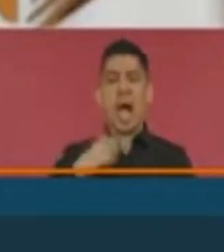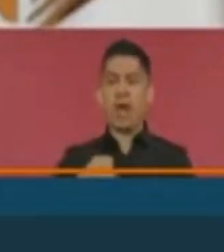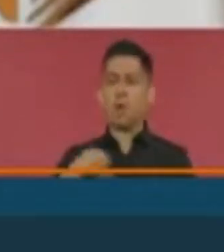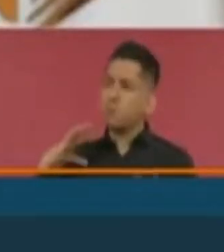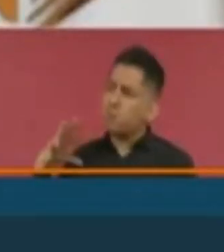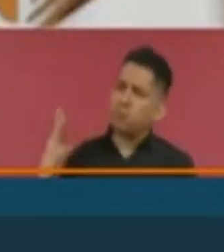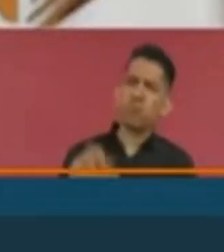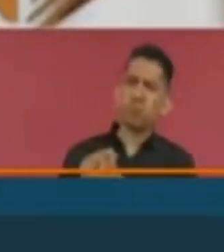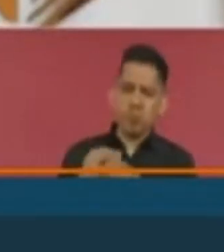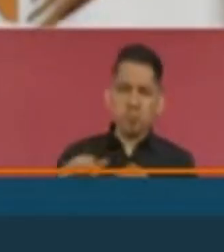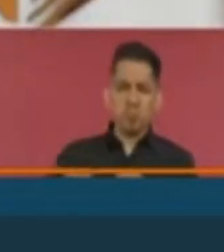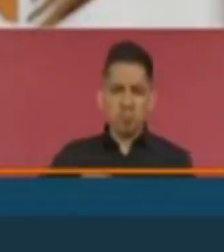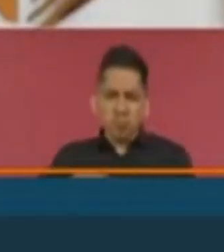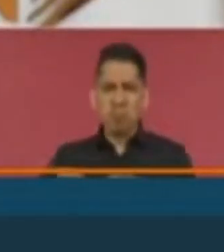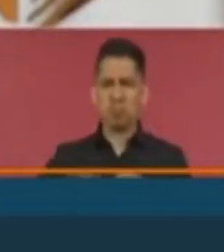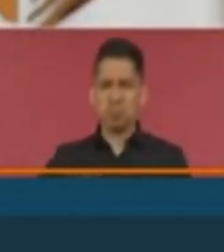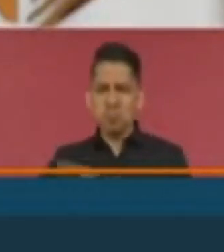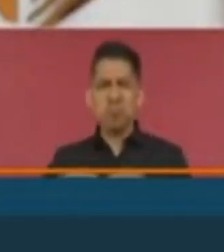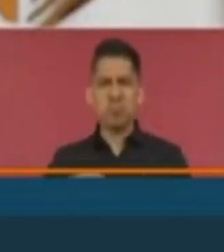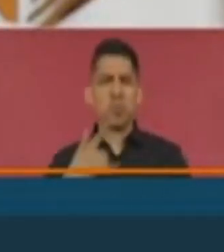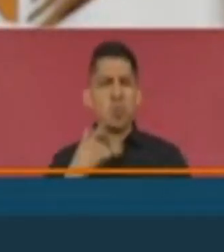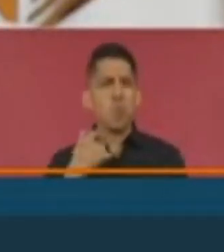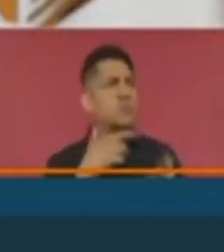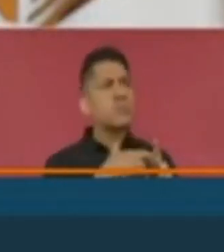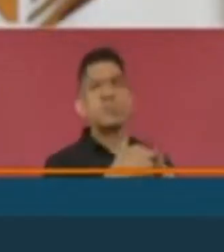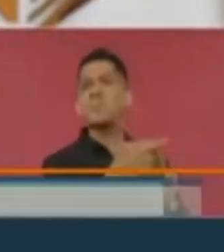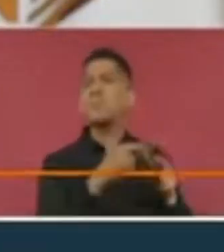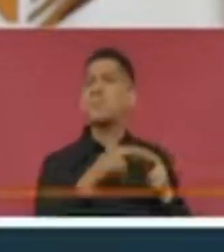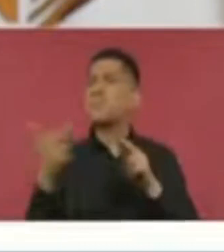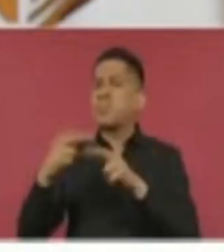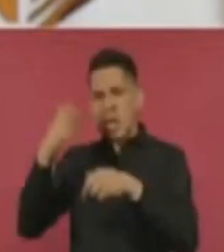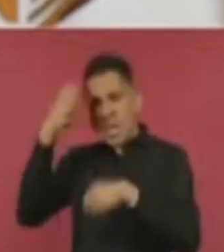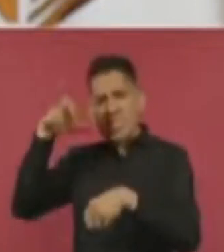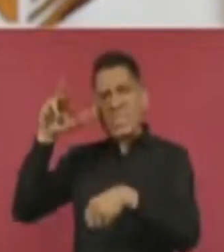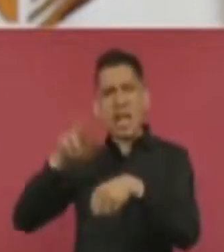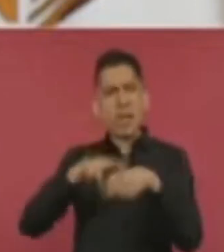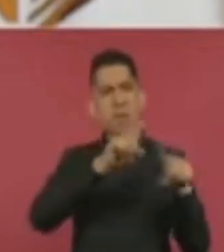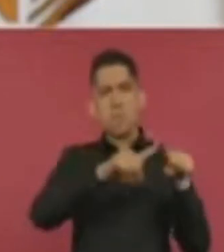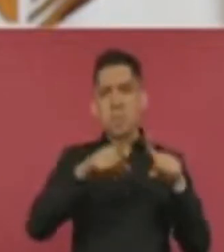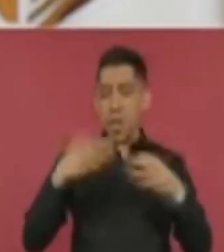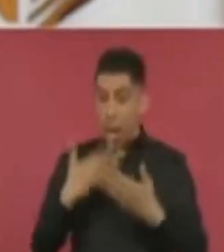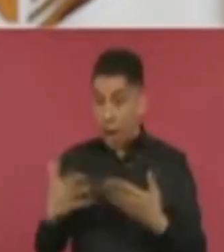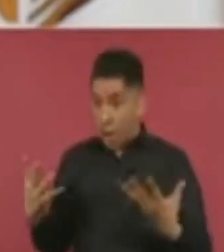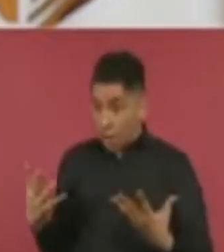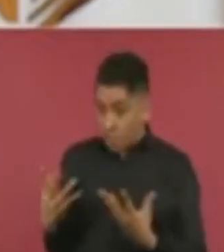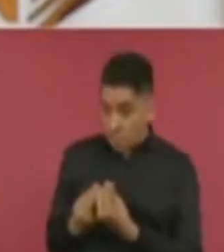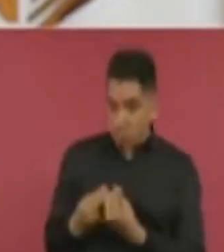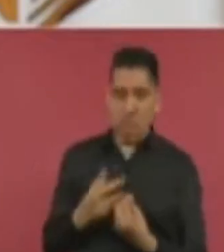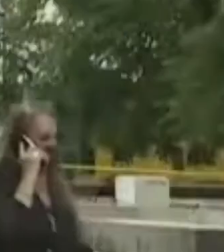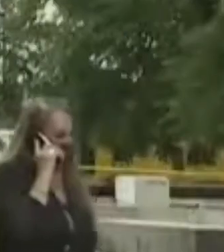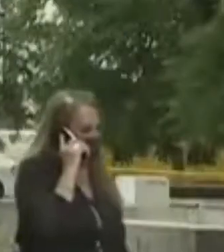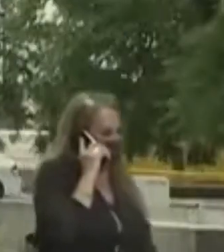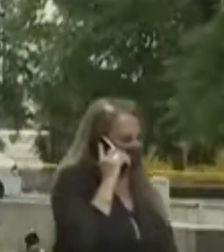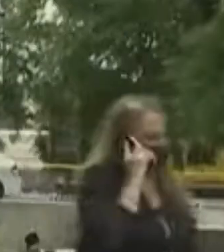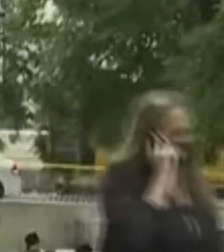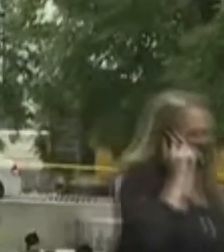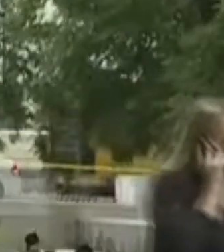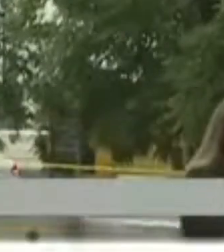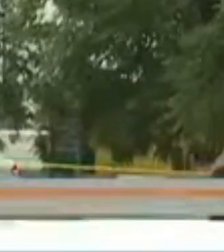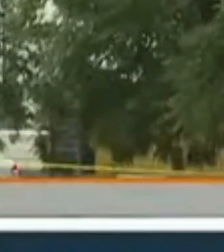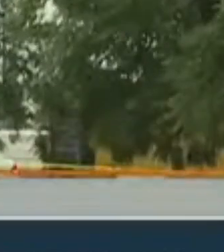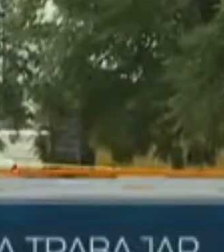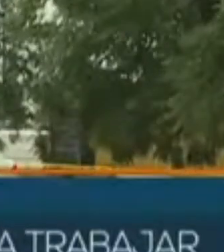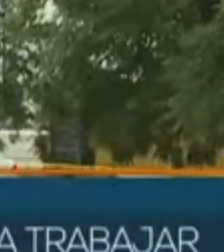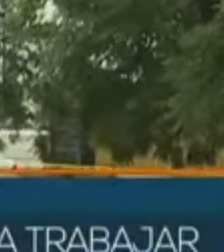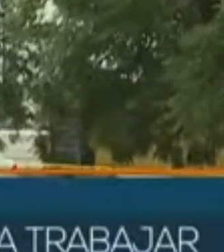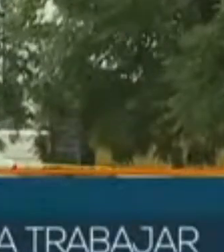y México están trabajando juntos como socios hacia un propósito en común. Bajo el marco